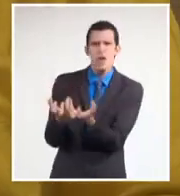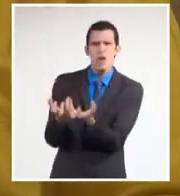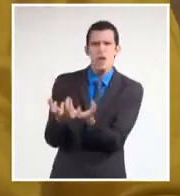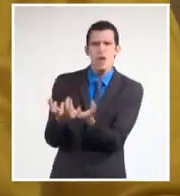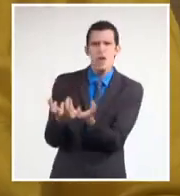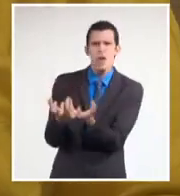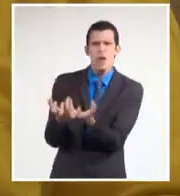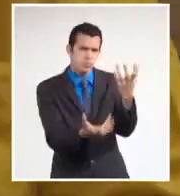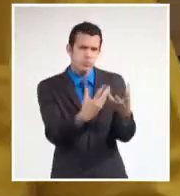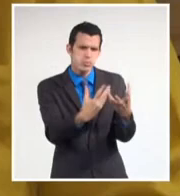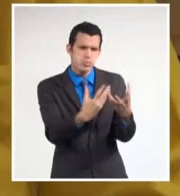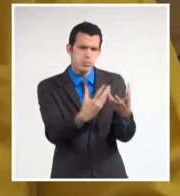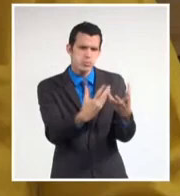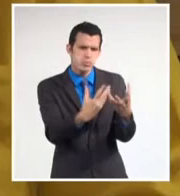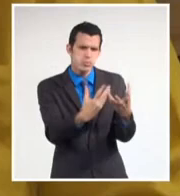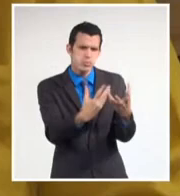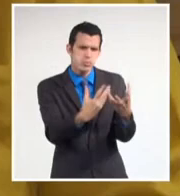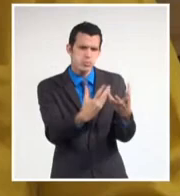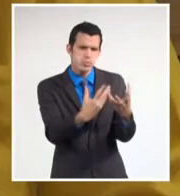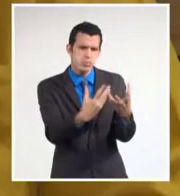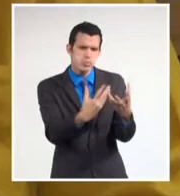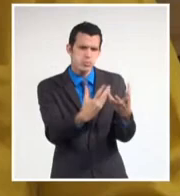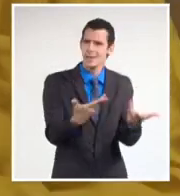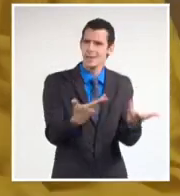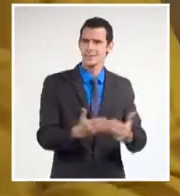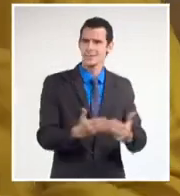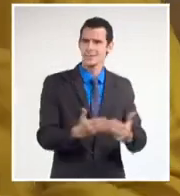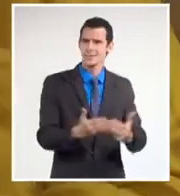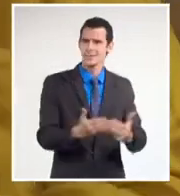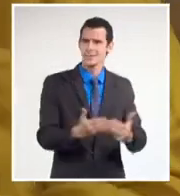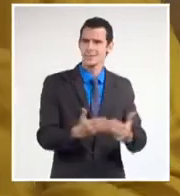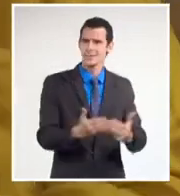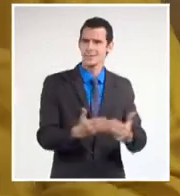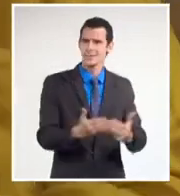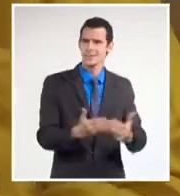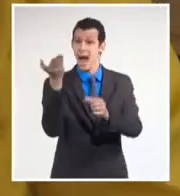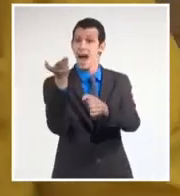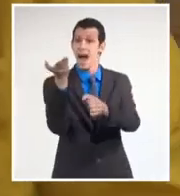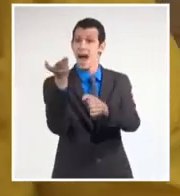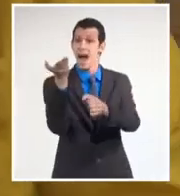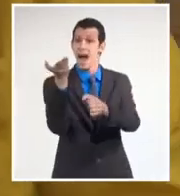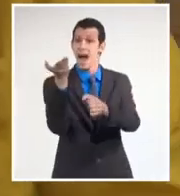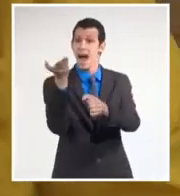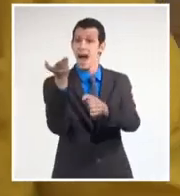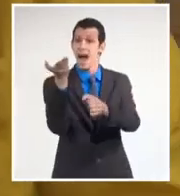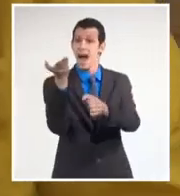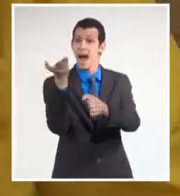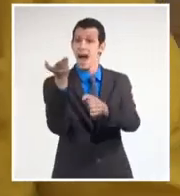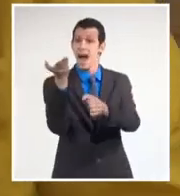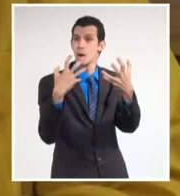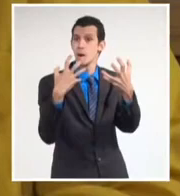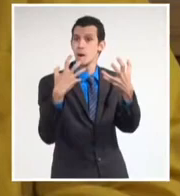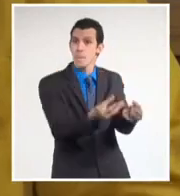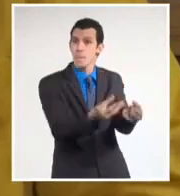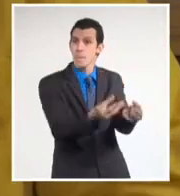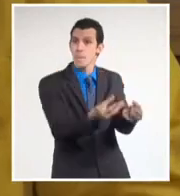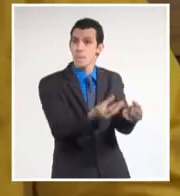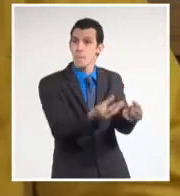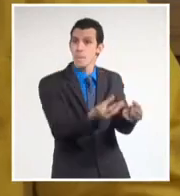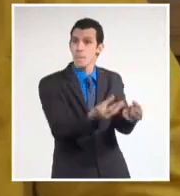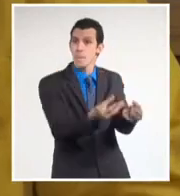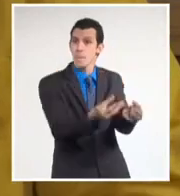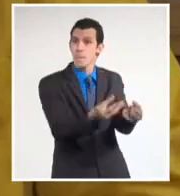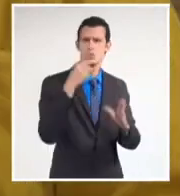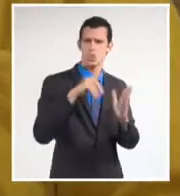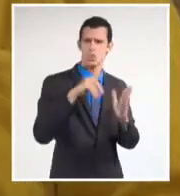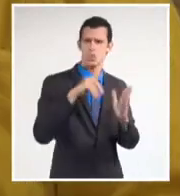recuperar desde la base productiva. Yo creo que lo más importante es la base productiva, fortalecer la base productiva y también fortalecer las